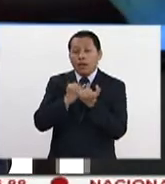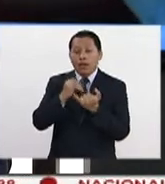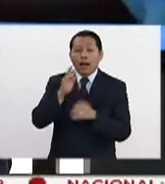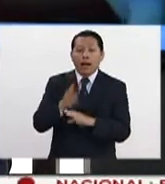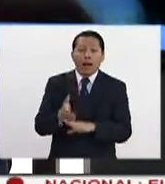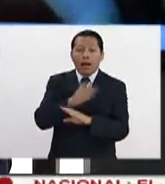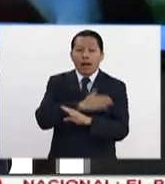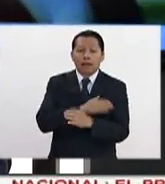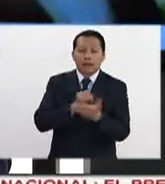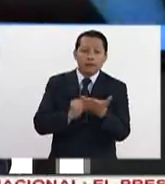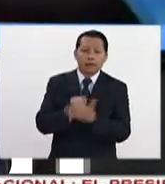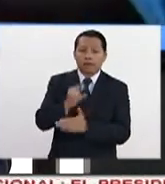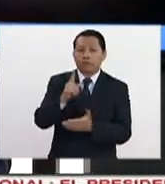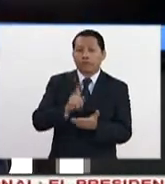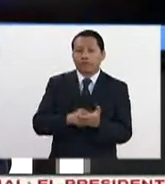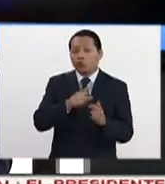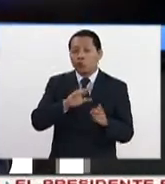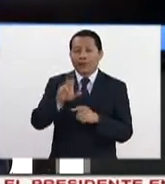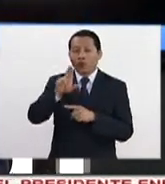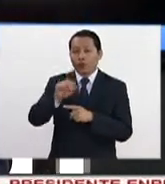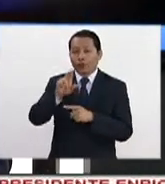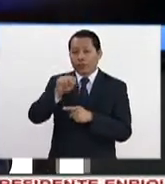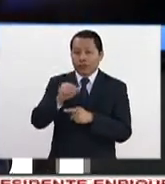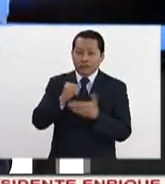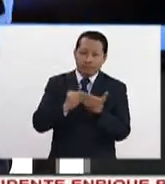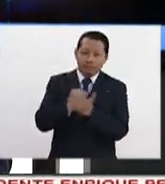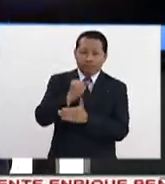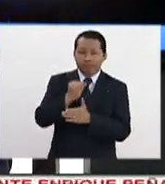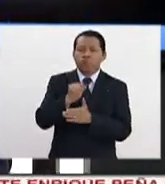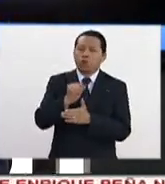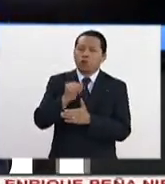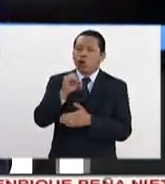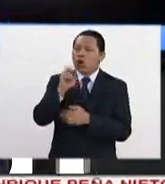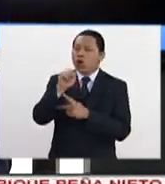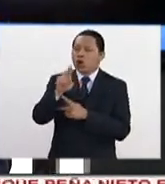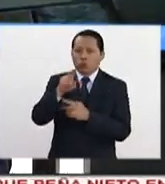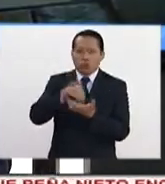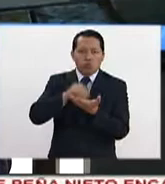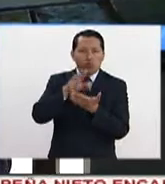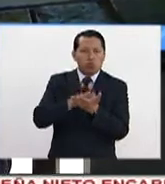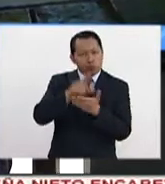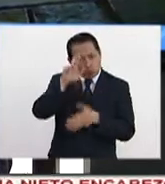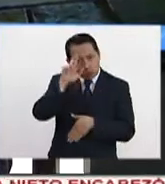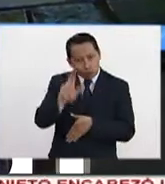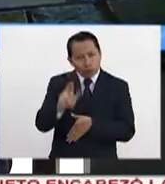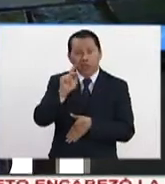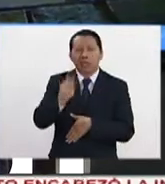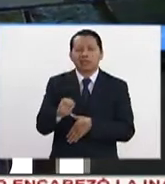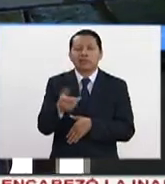resolución de 1980, de la ONU, en la que pidió